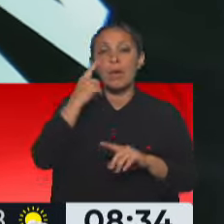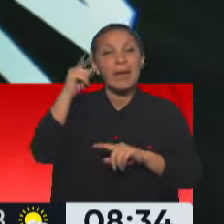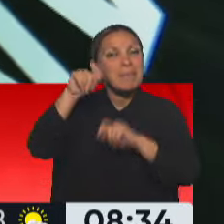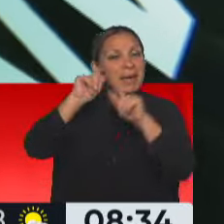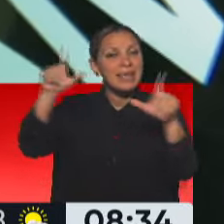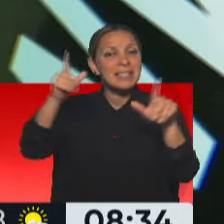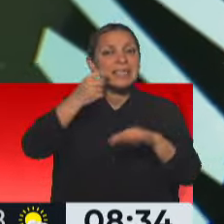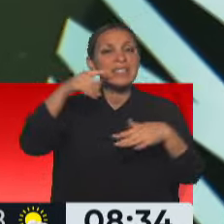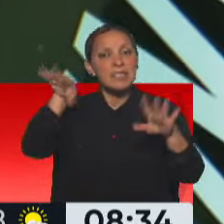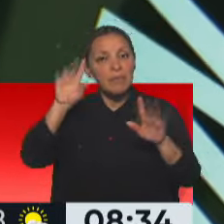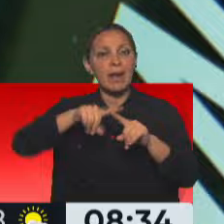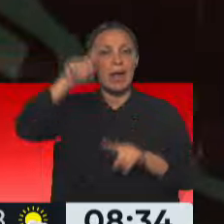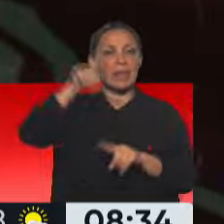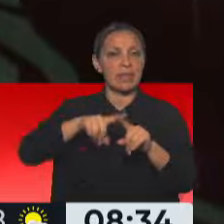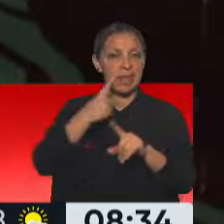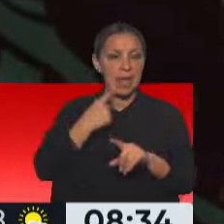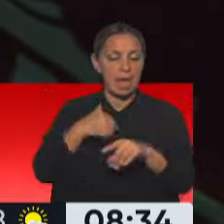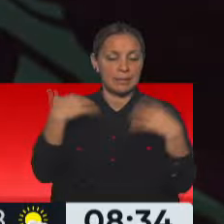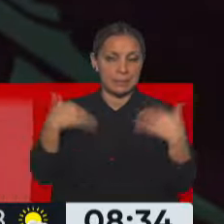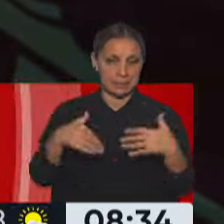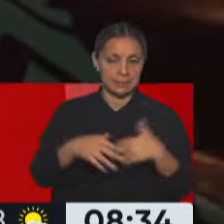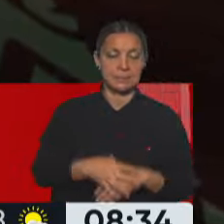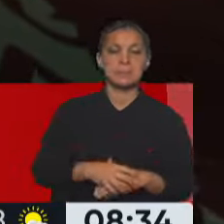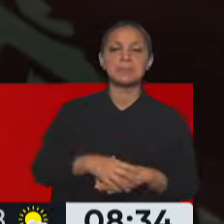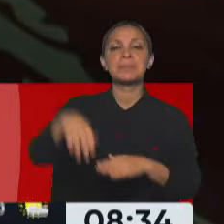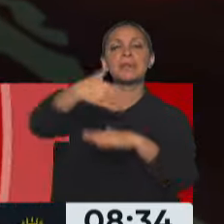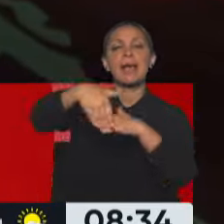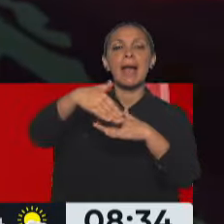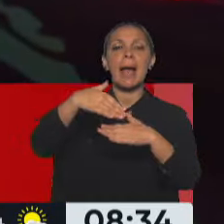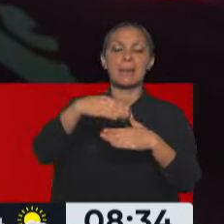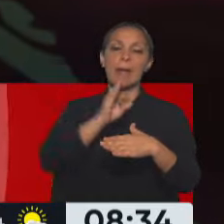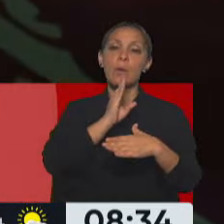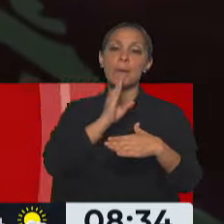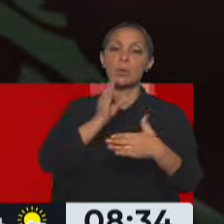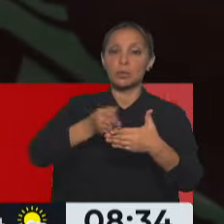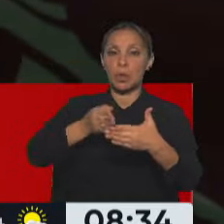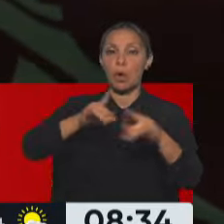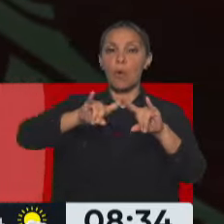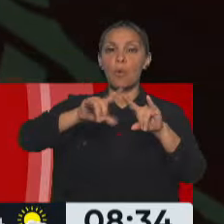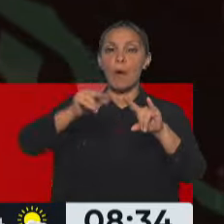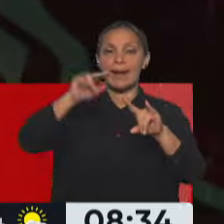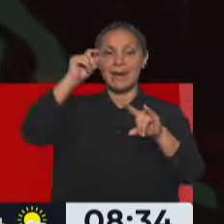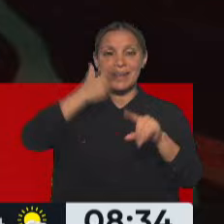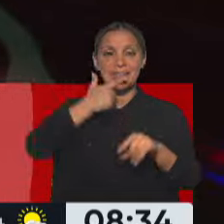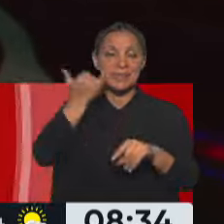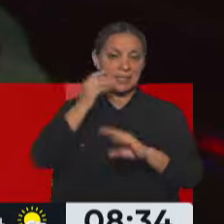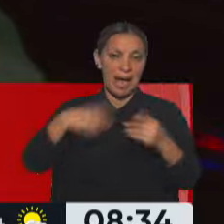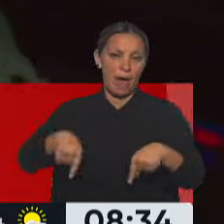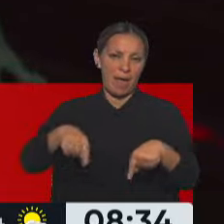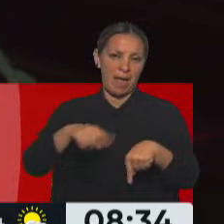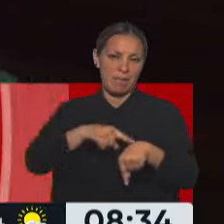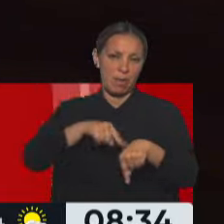horas comerciales. Aquí la avenida Juan B. Justo y Warnes ya comienza su horario de trabajo, una zona muy